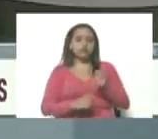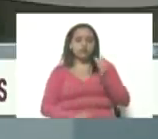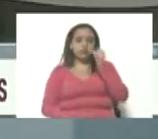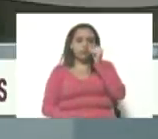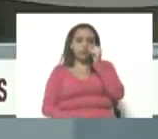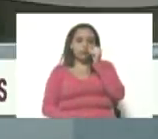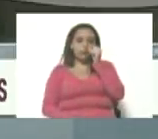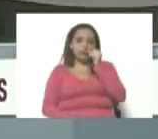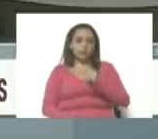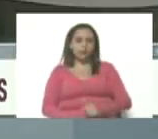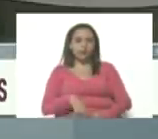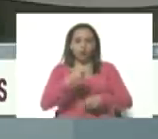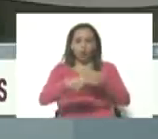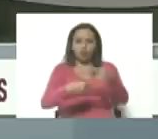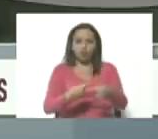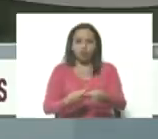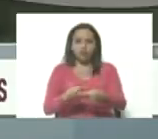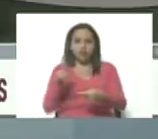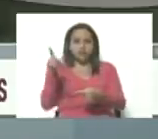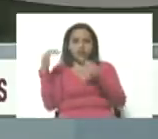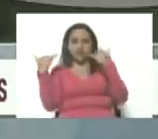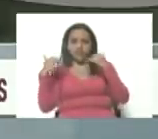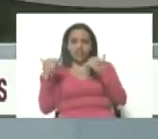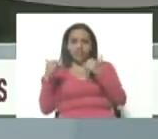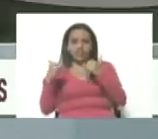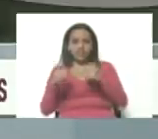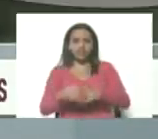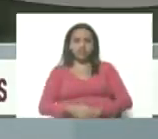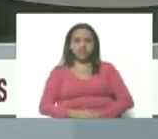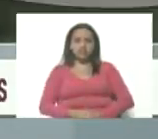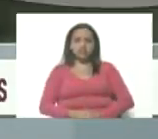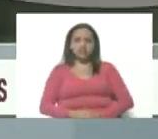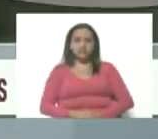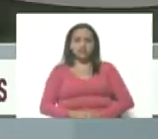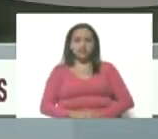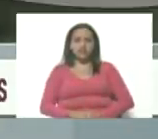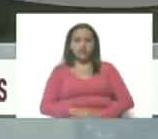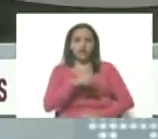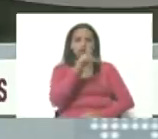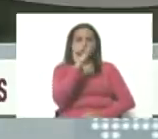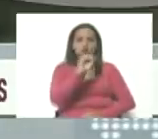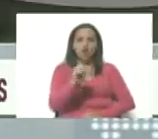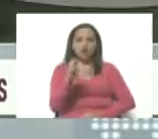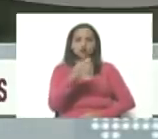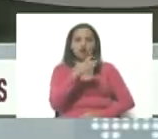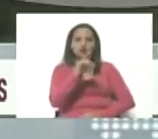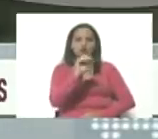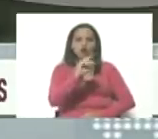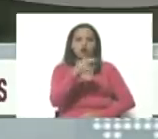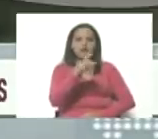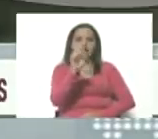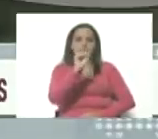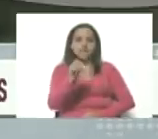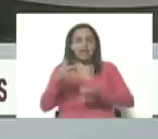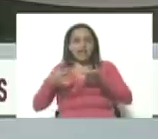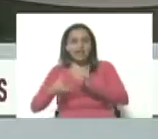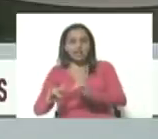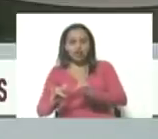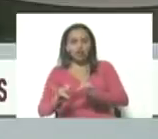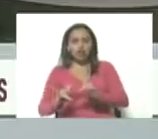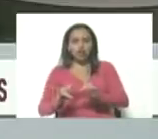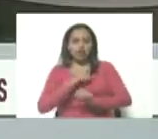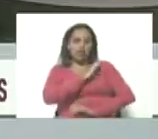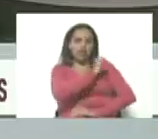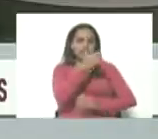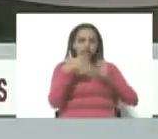fue una derivación de aquella fiesta de los Roques, ¿se acuerdan? El hijo del dueño de una fábrica en Yaracuy, en